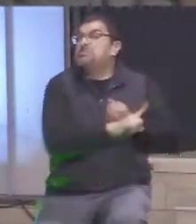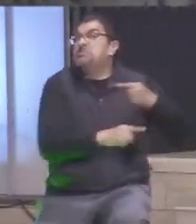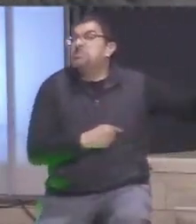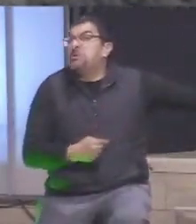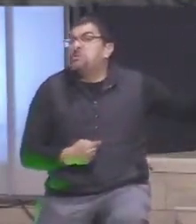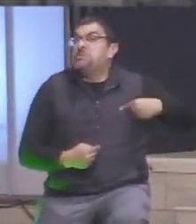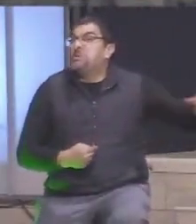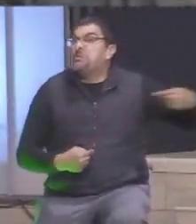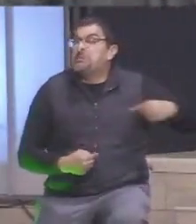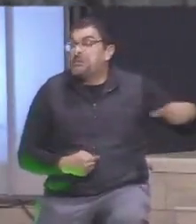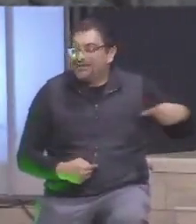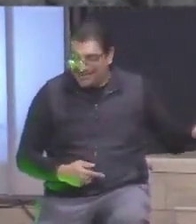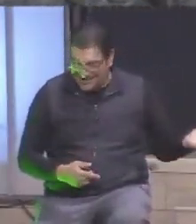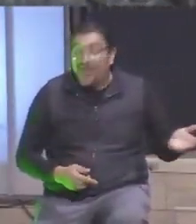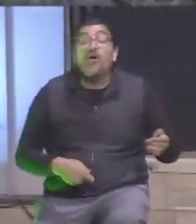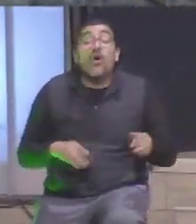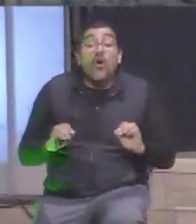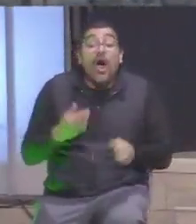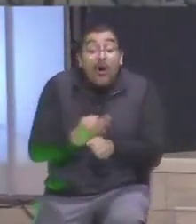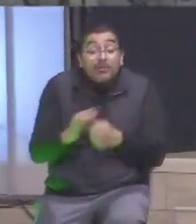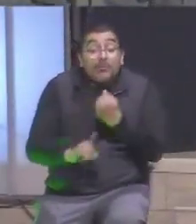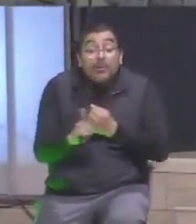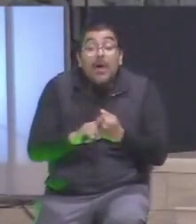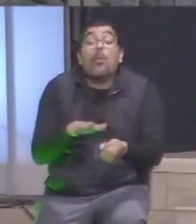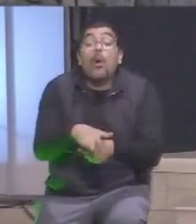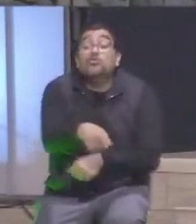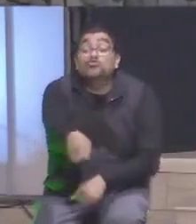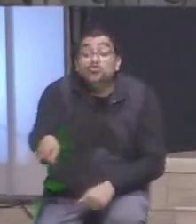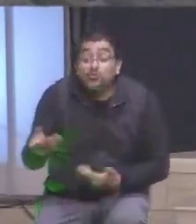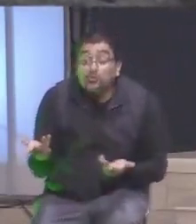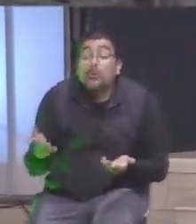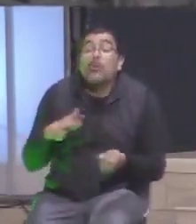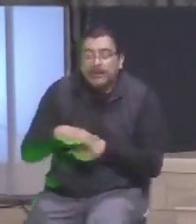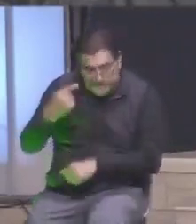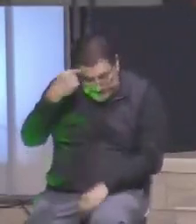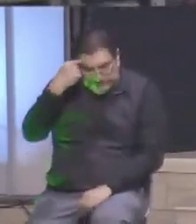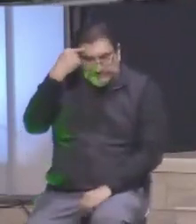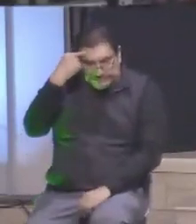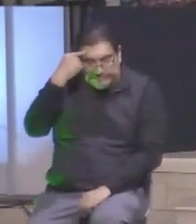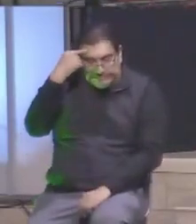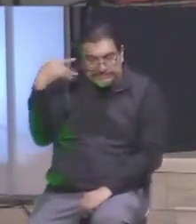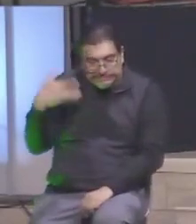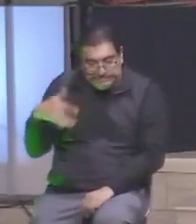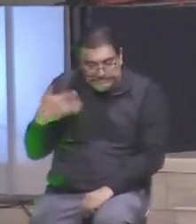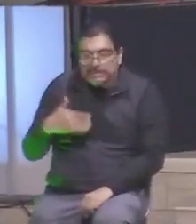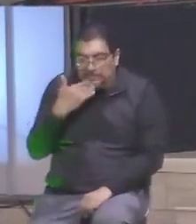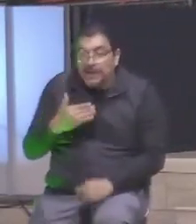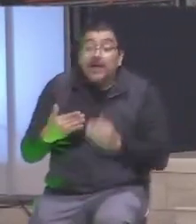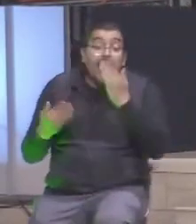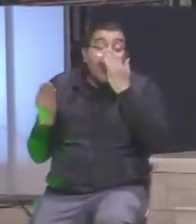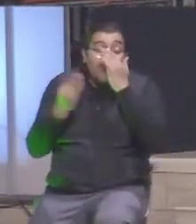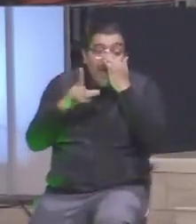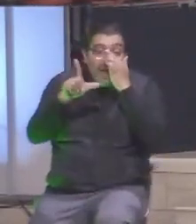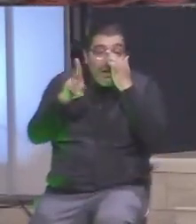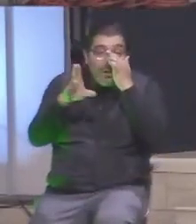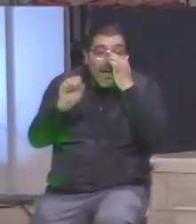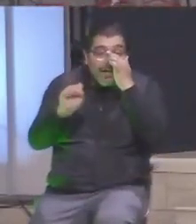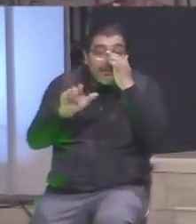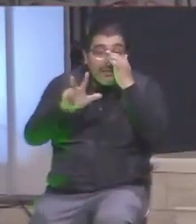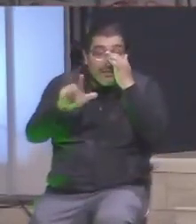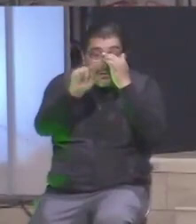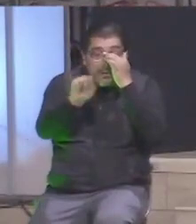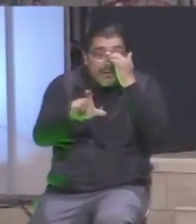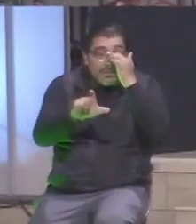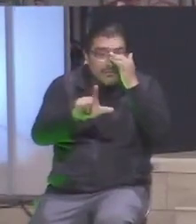Cómo se llama la situación que estás viviendo Léeme por favor mi querido irra Lucas capítulo 18 verso